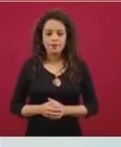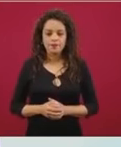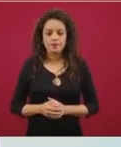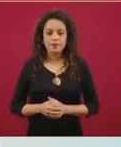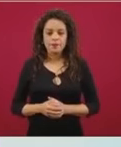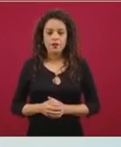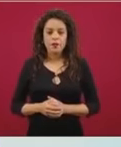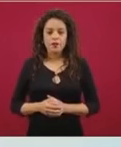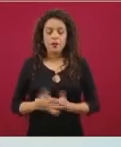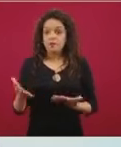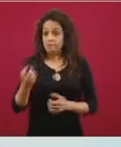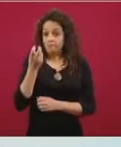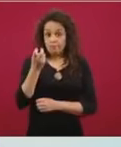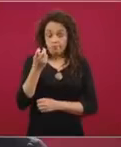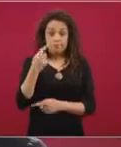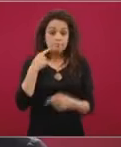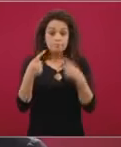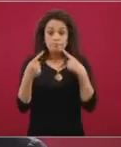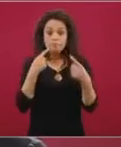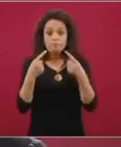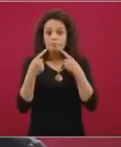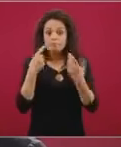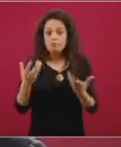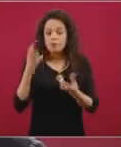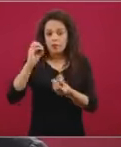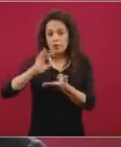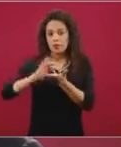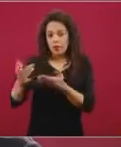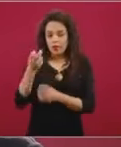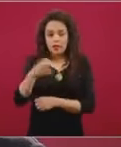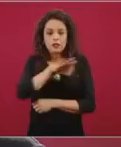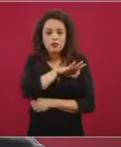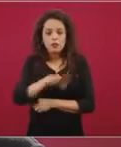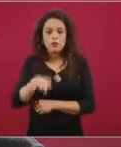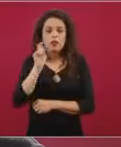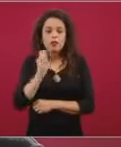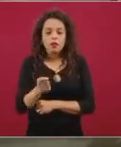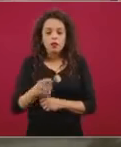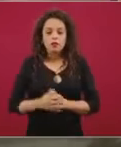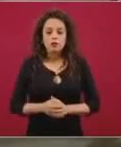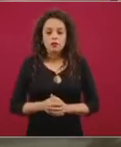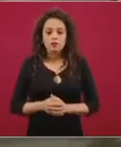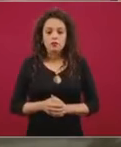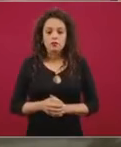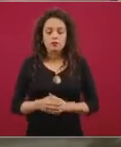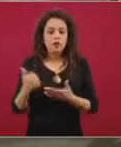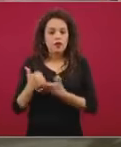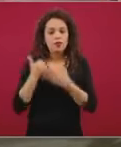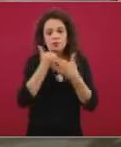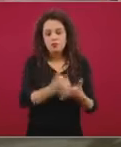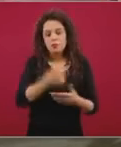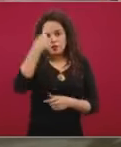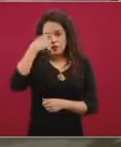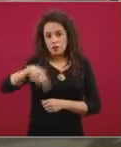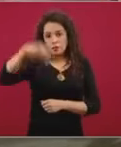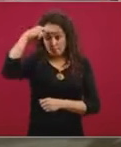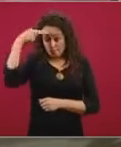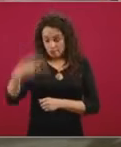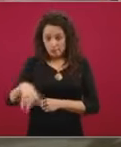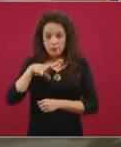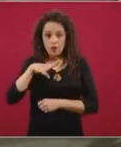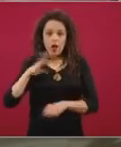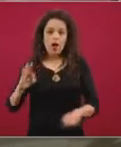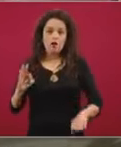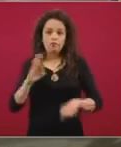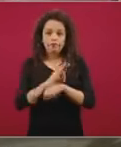Vianello, y este diálogo lo que nos permitió es contribuir a que México tuviera la protección de estos